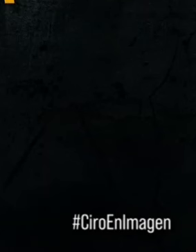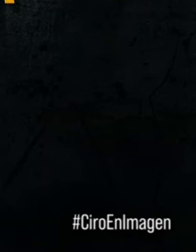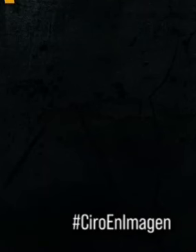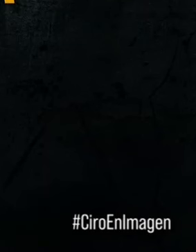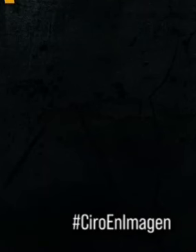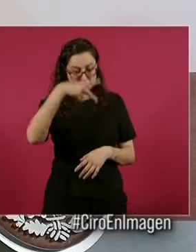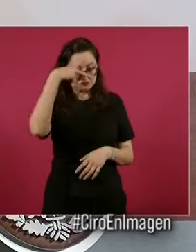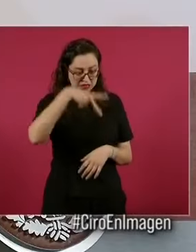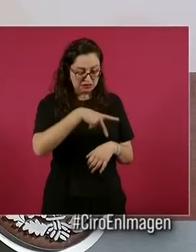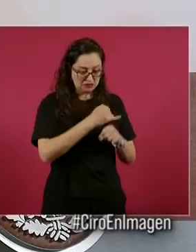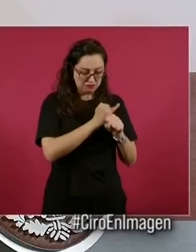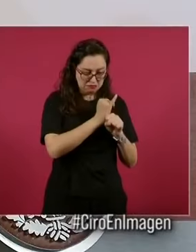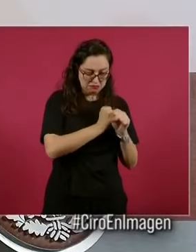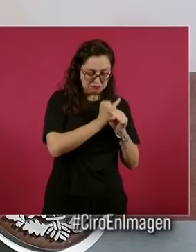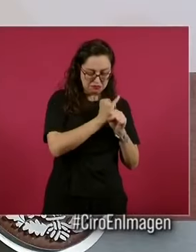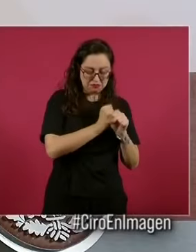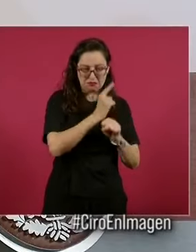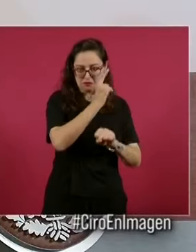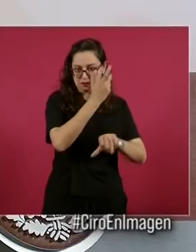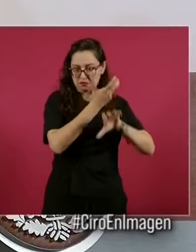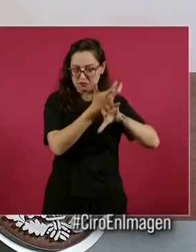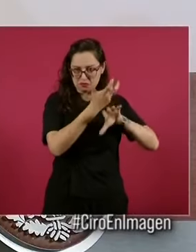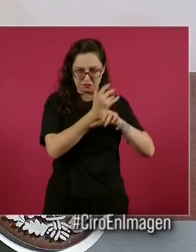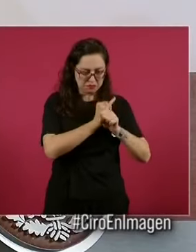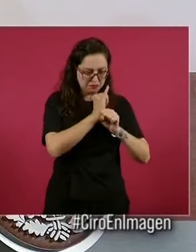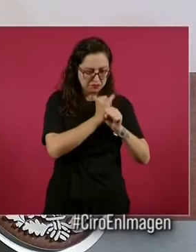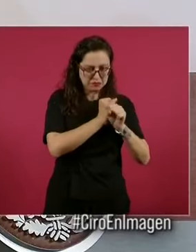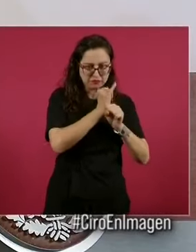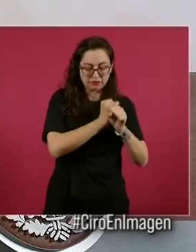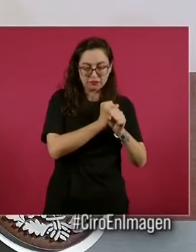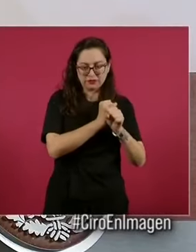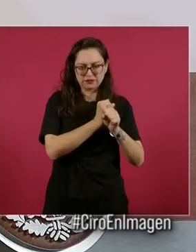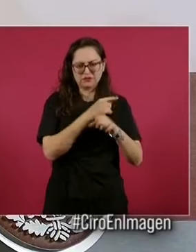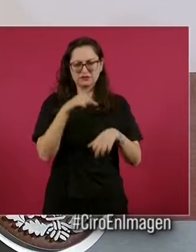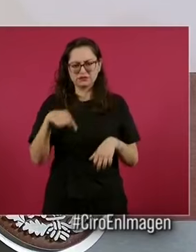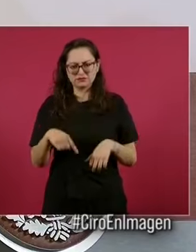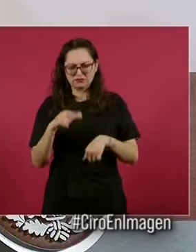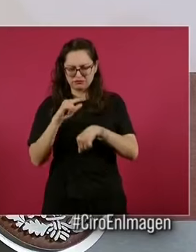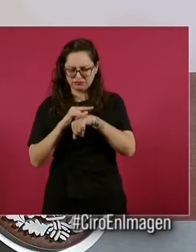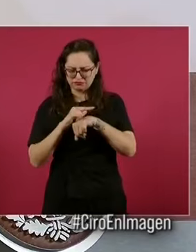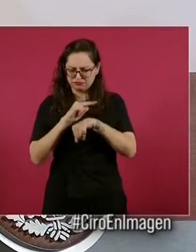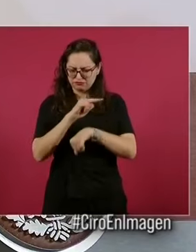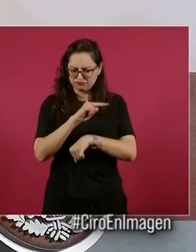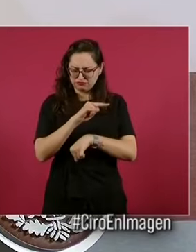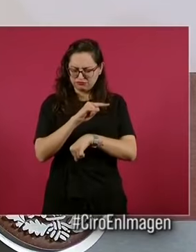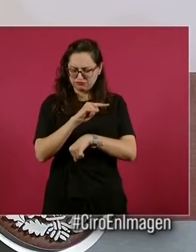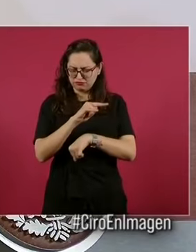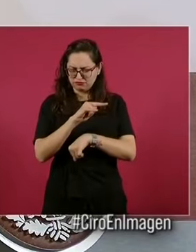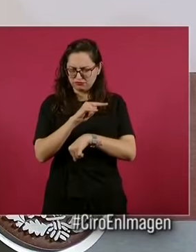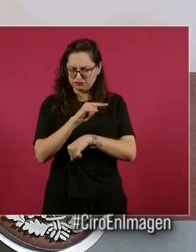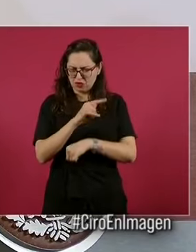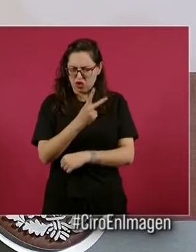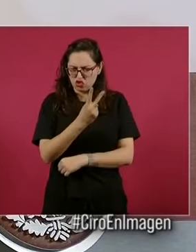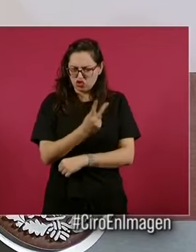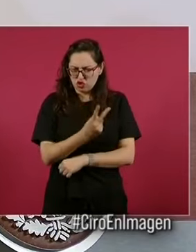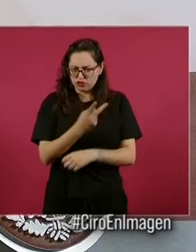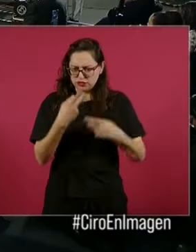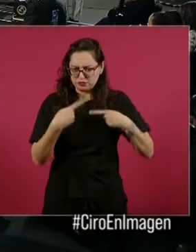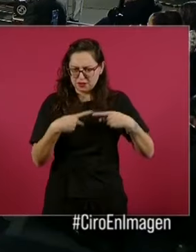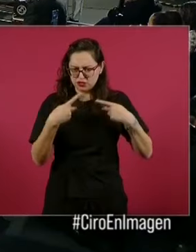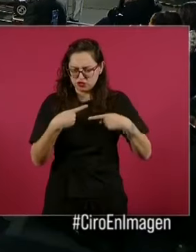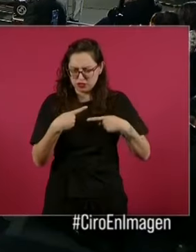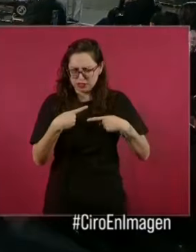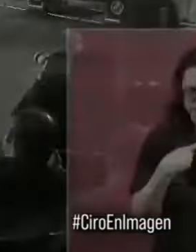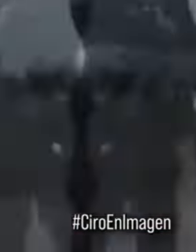escala? Pues es un hecho que de aquí salió uno, allá llegaron tres. Veremos cuál es la información